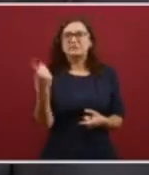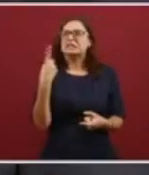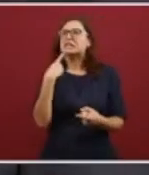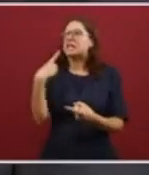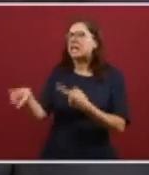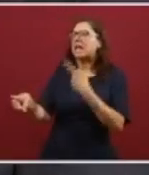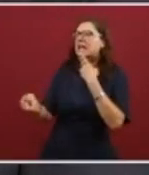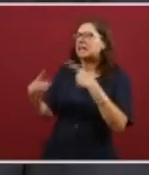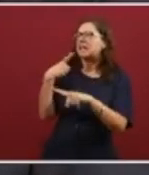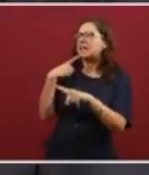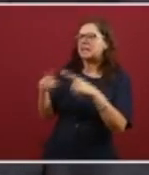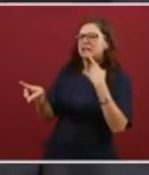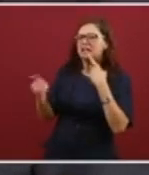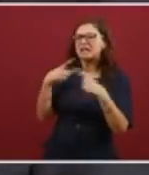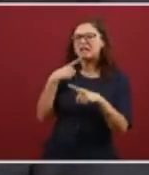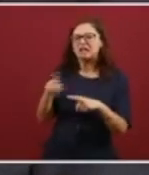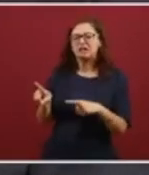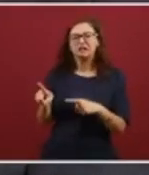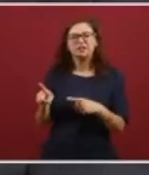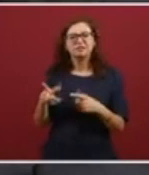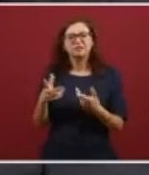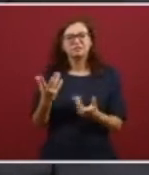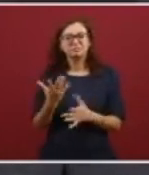de que hay